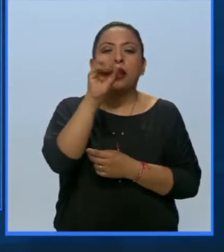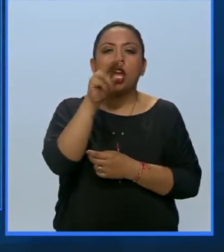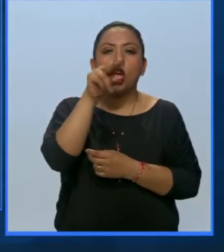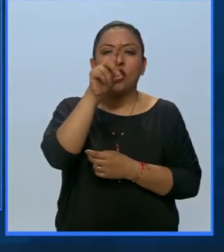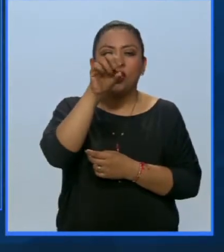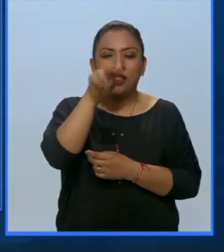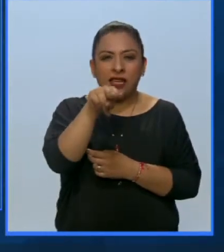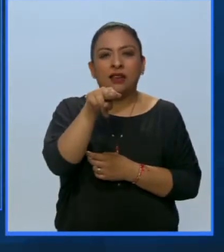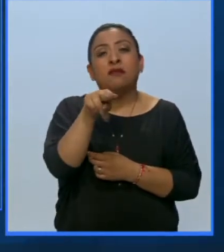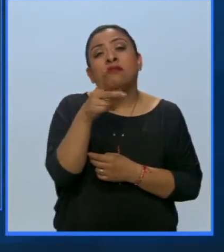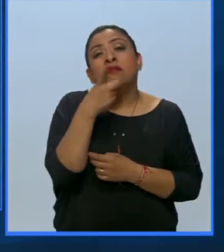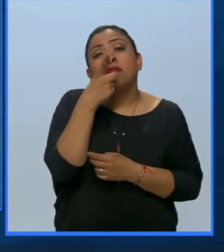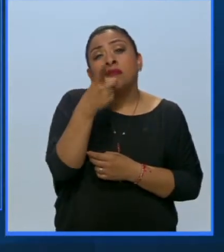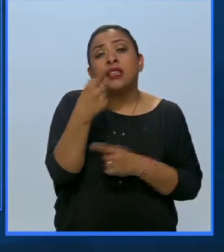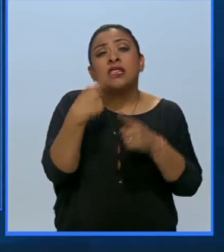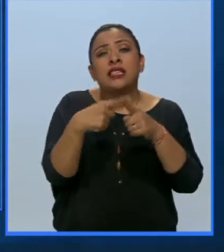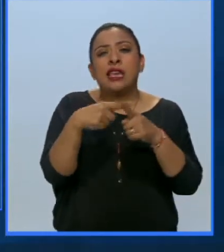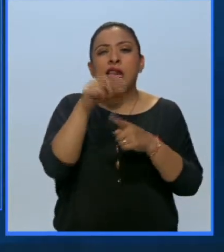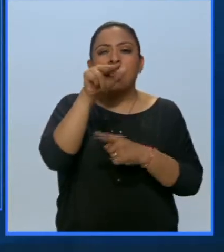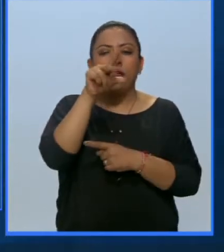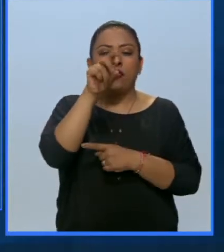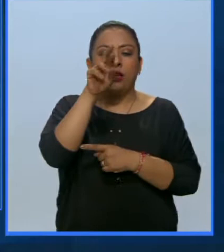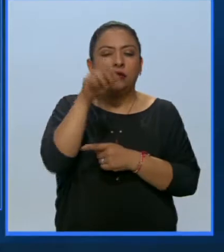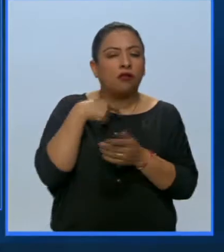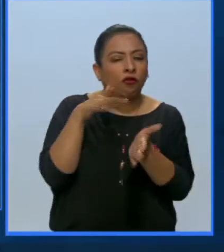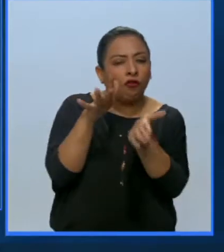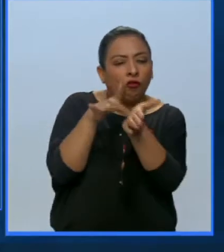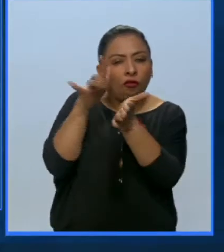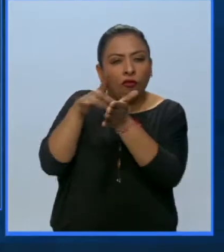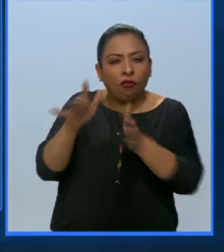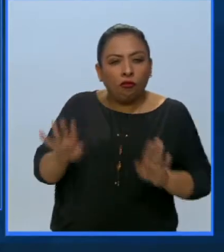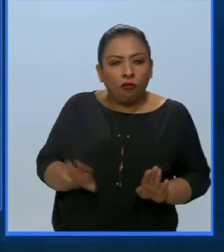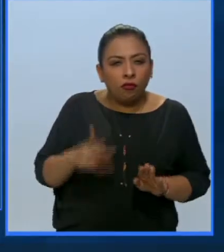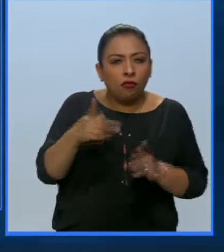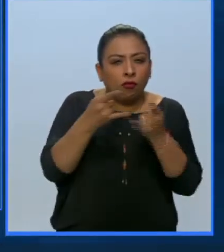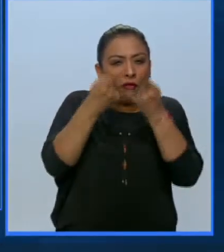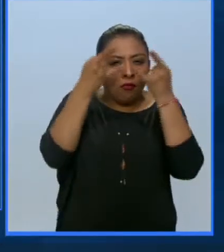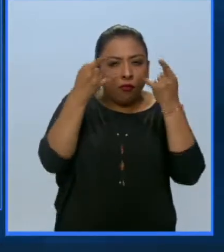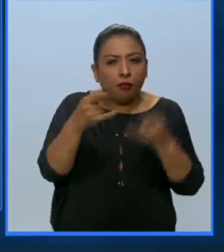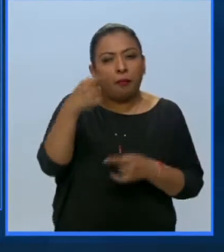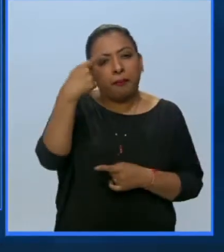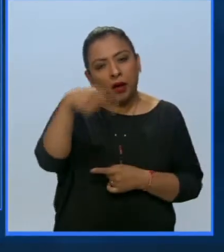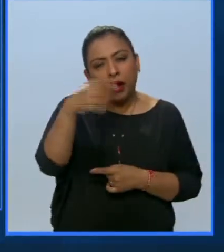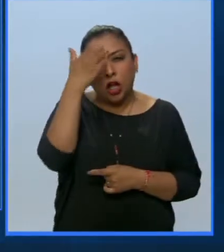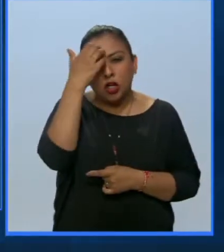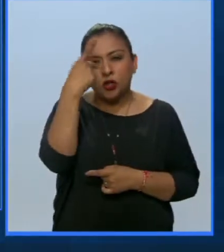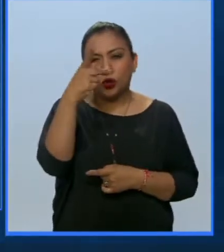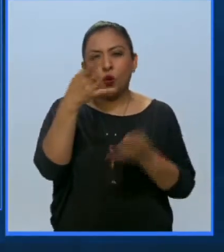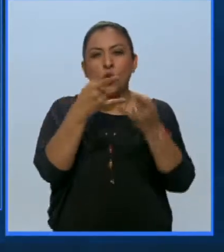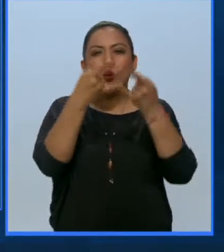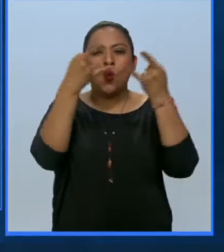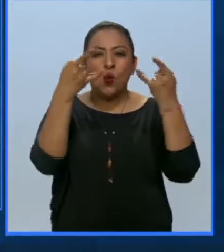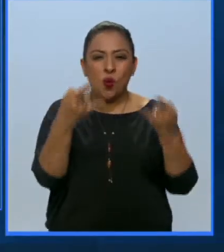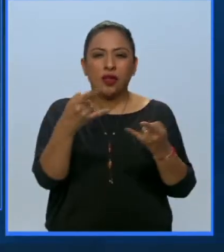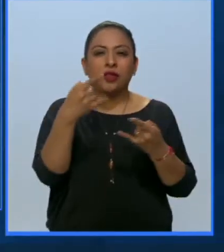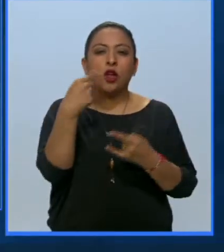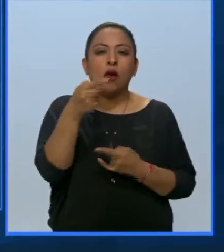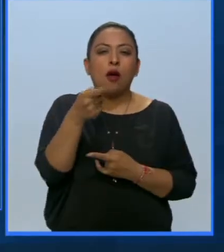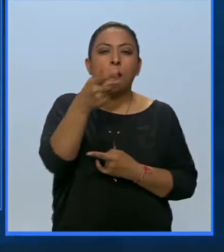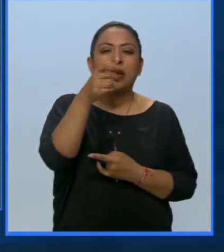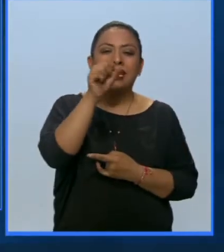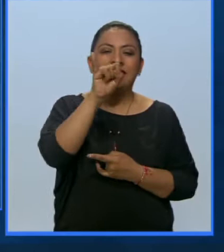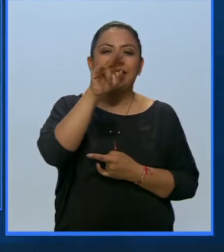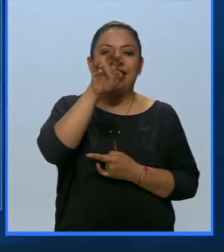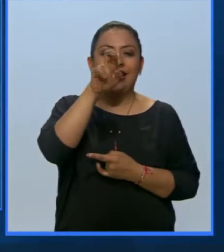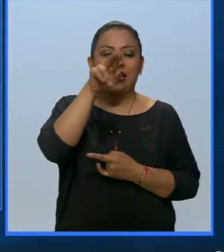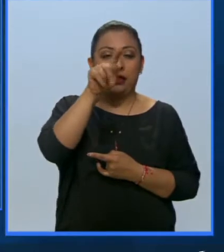que Hans Christian Andersen tomó algunos elementos de esta leyenda para su conocido cuento llamado La Sirenita. Bueno,